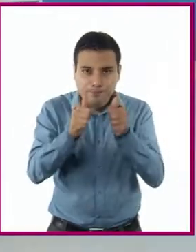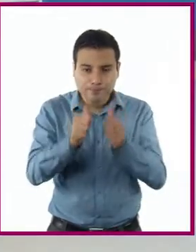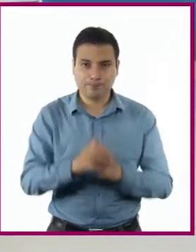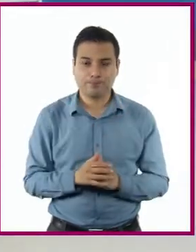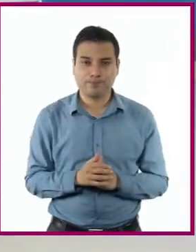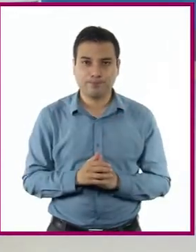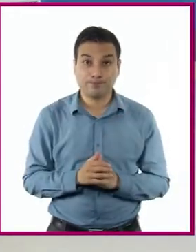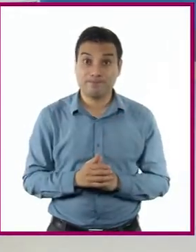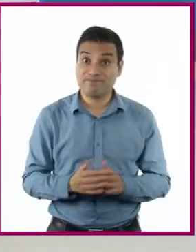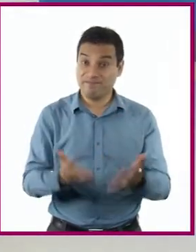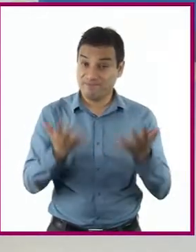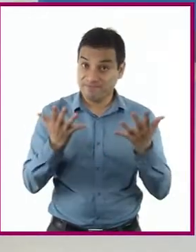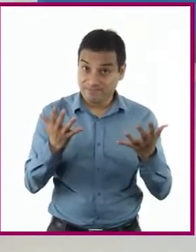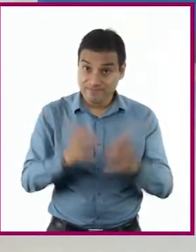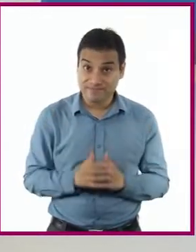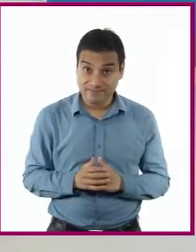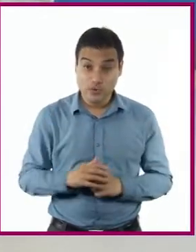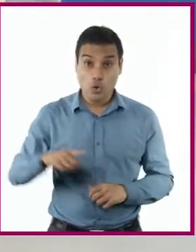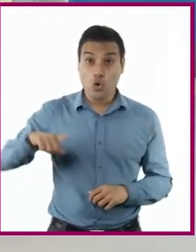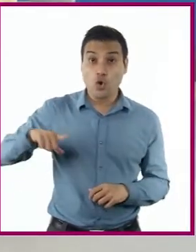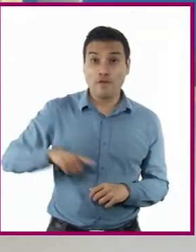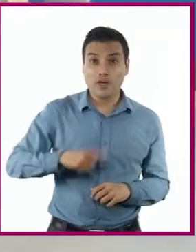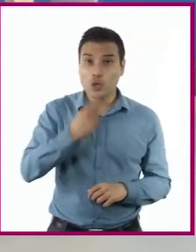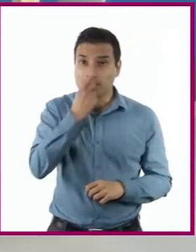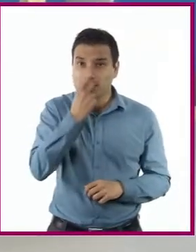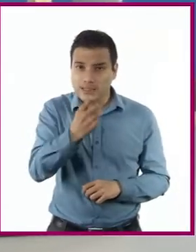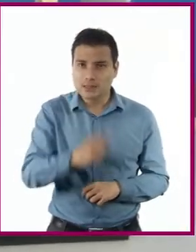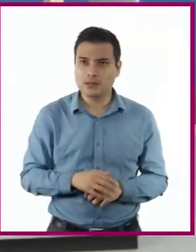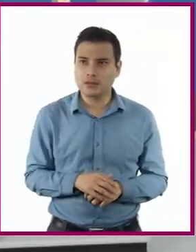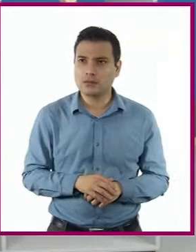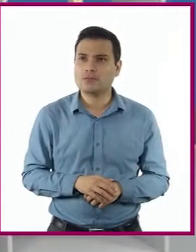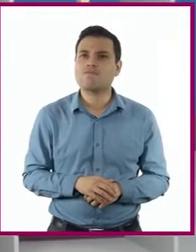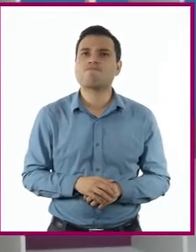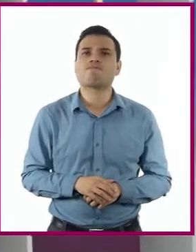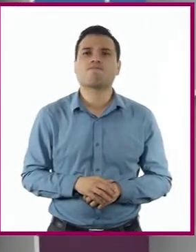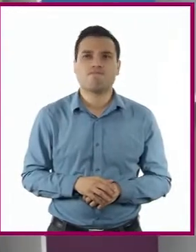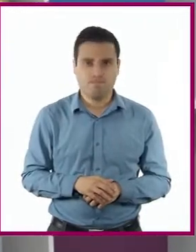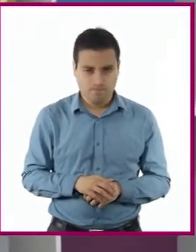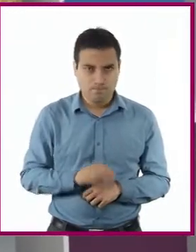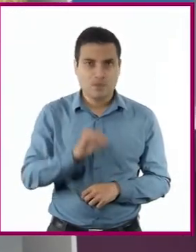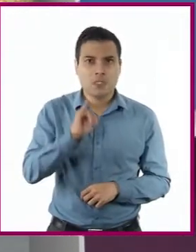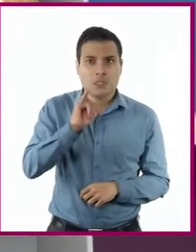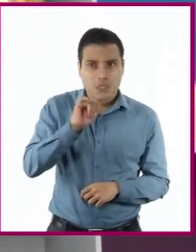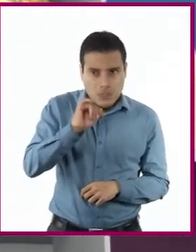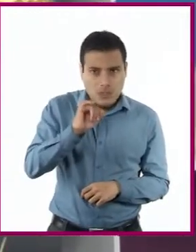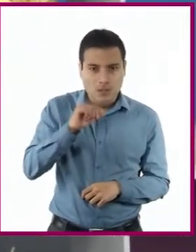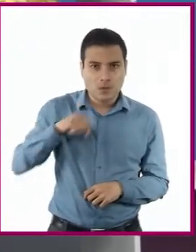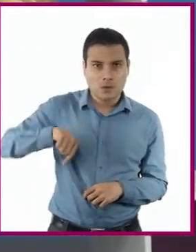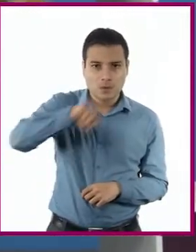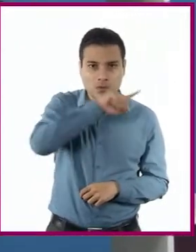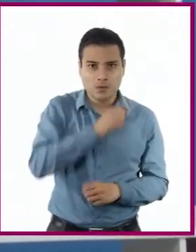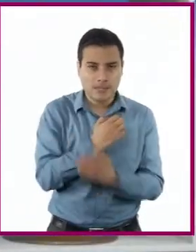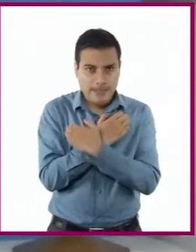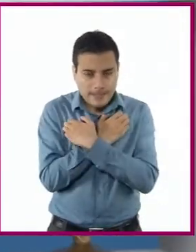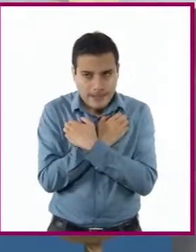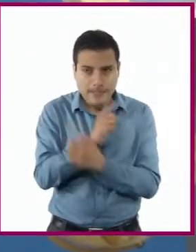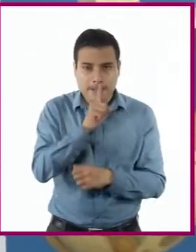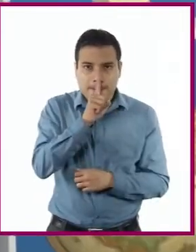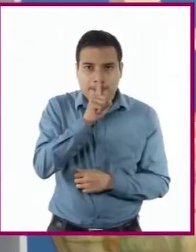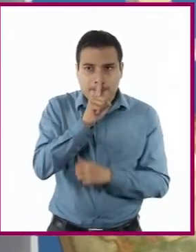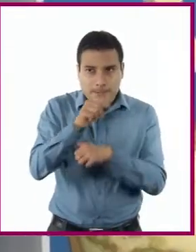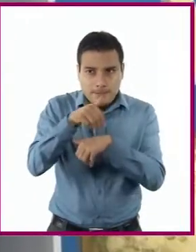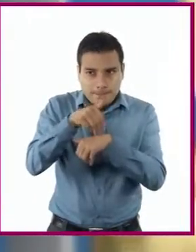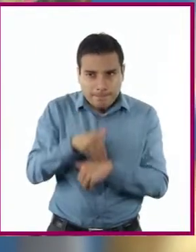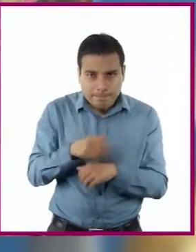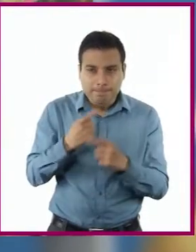Y resulta que los gobiernos dijeron que sí se van a estar bien portados, y van a dialogar, y van a hacer acuerdos y los van a